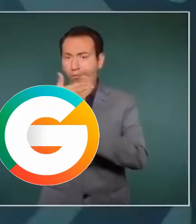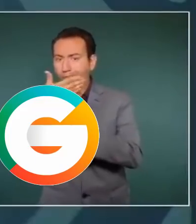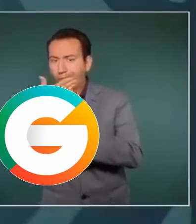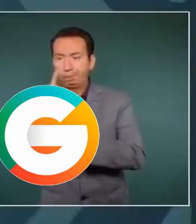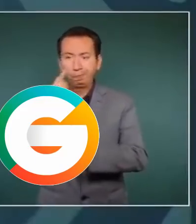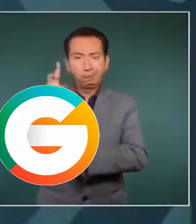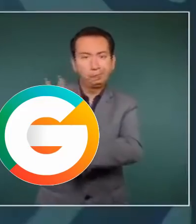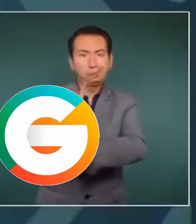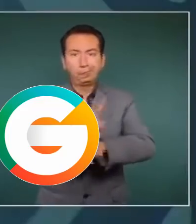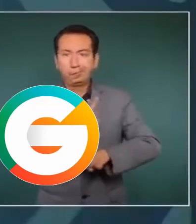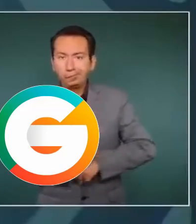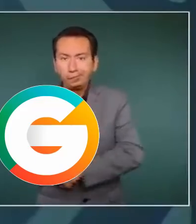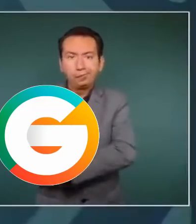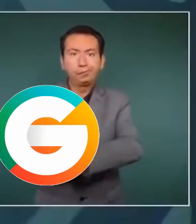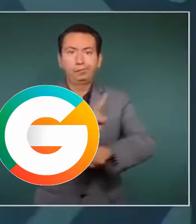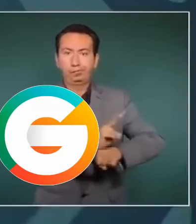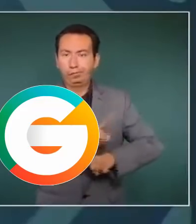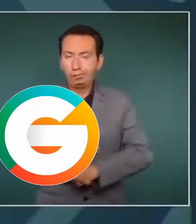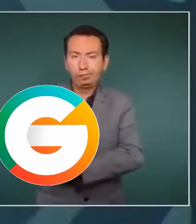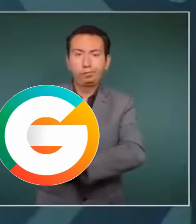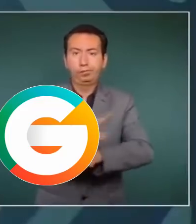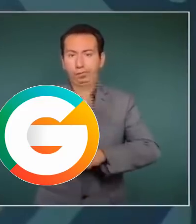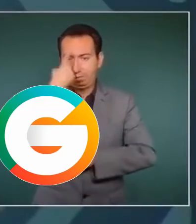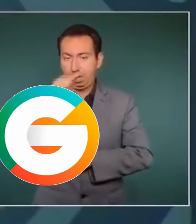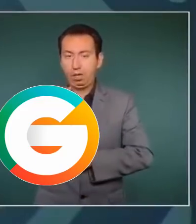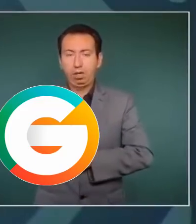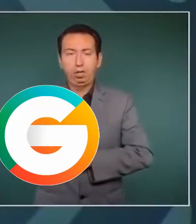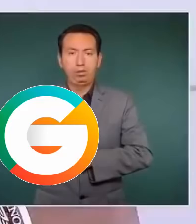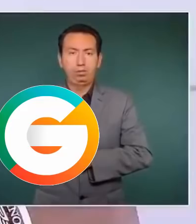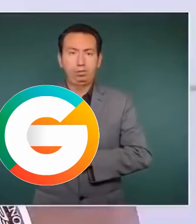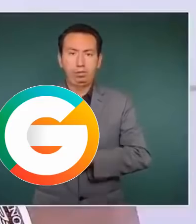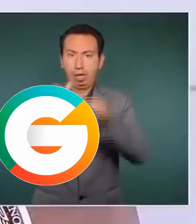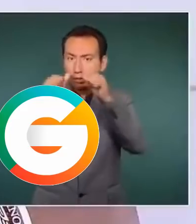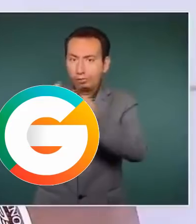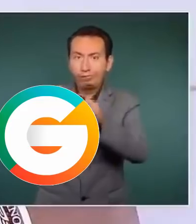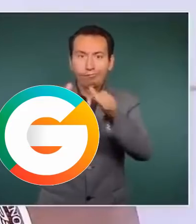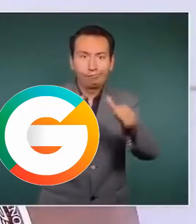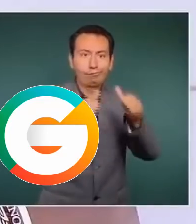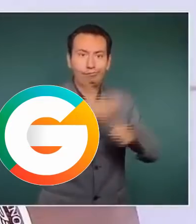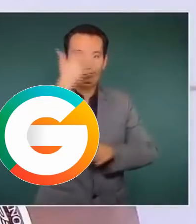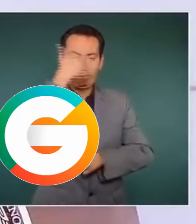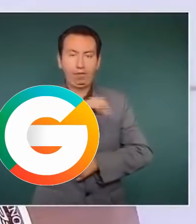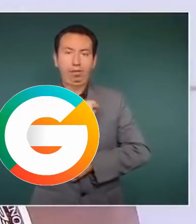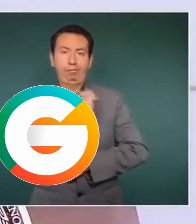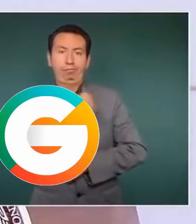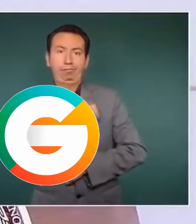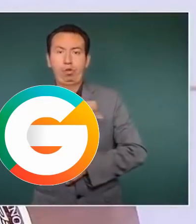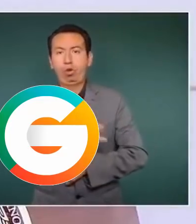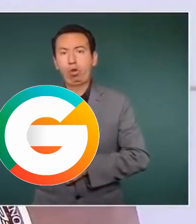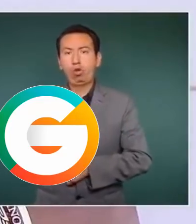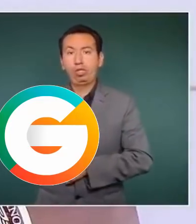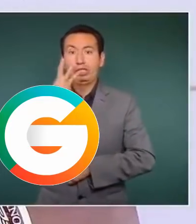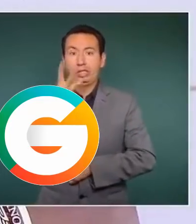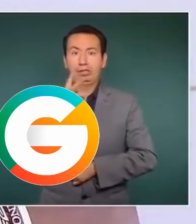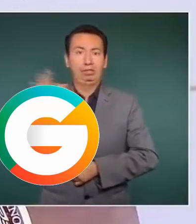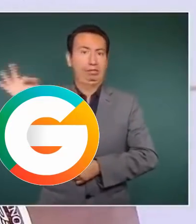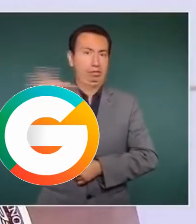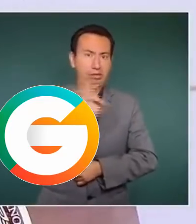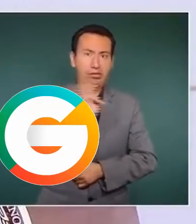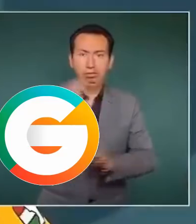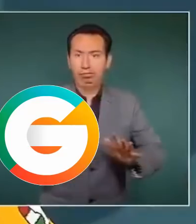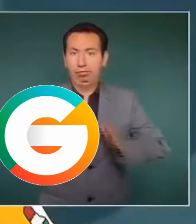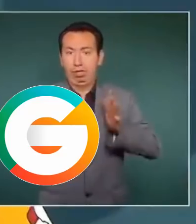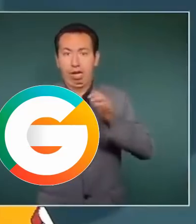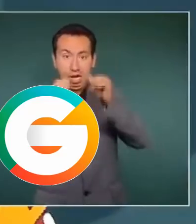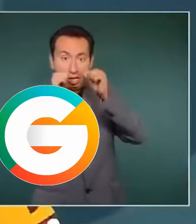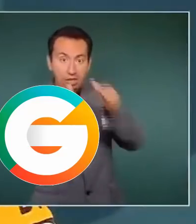para diferentes acciones que van vinculadas a la atención sanitaria y se tienen 3 fuerzas de reacción para atención a